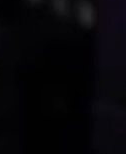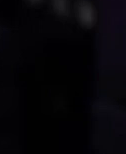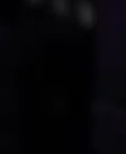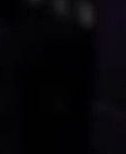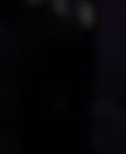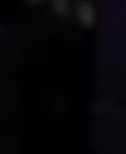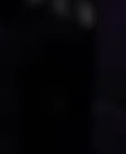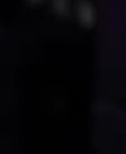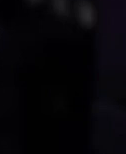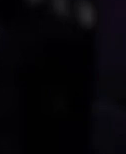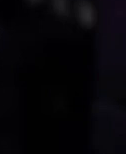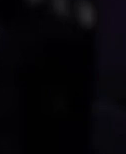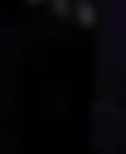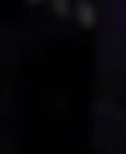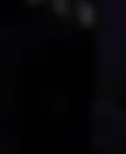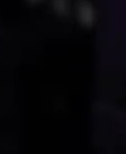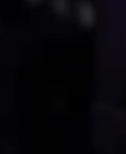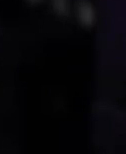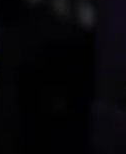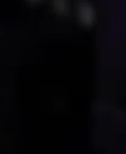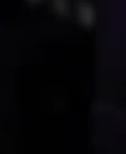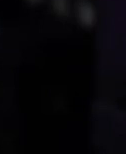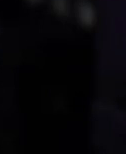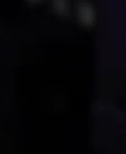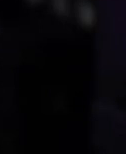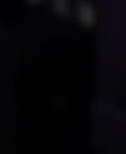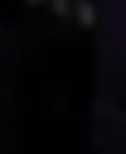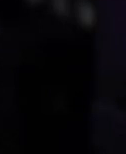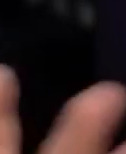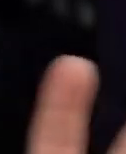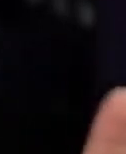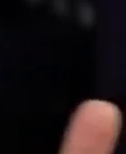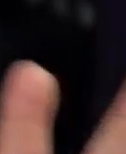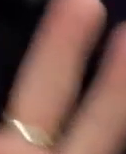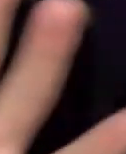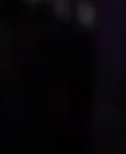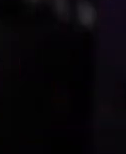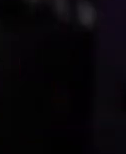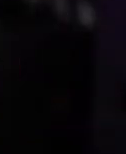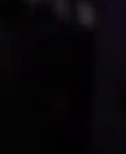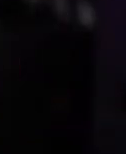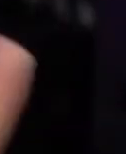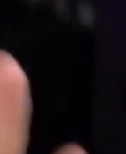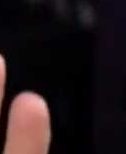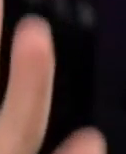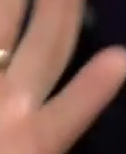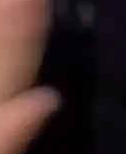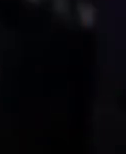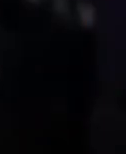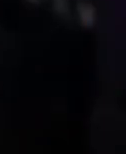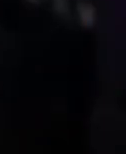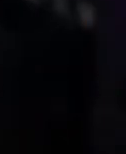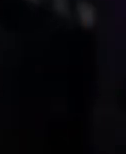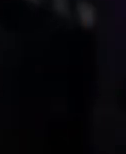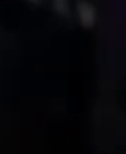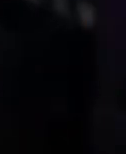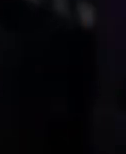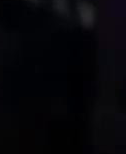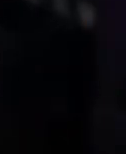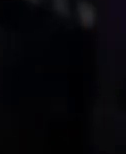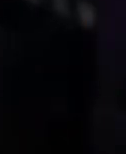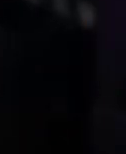A ver, de ahí salieron muchas clarias hablando de que ahora sí Ultra está destruido, de que esto de... Adivinen